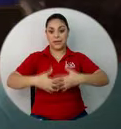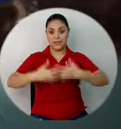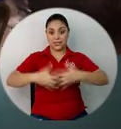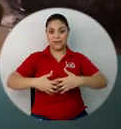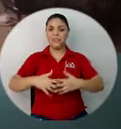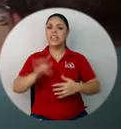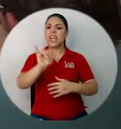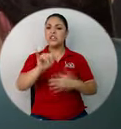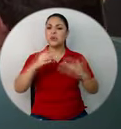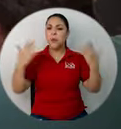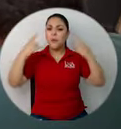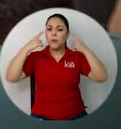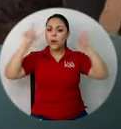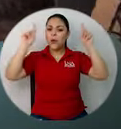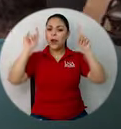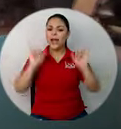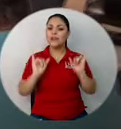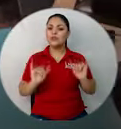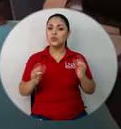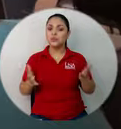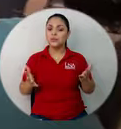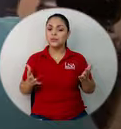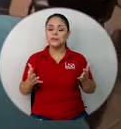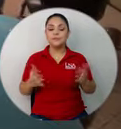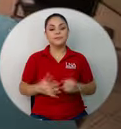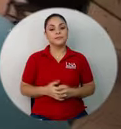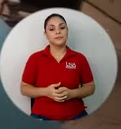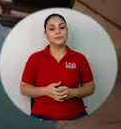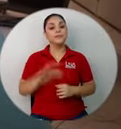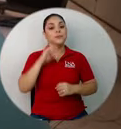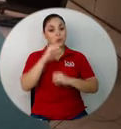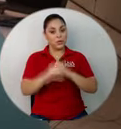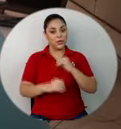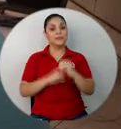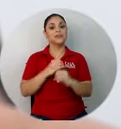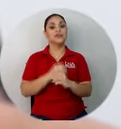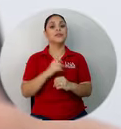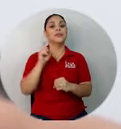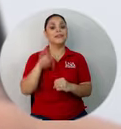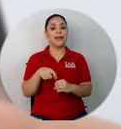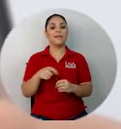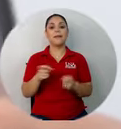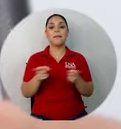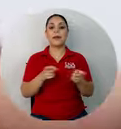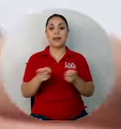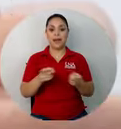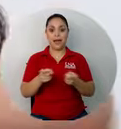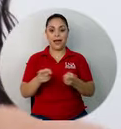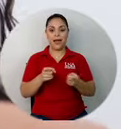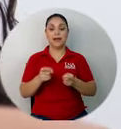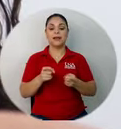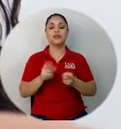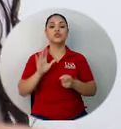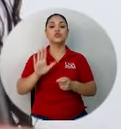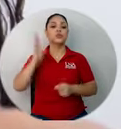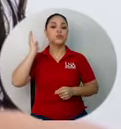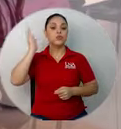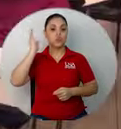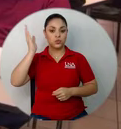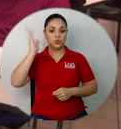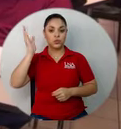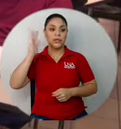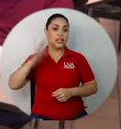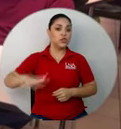esto? ¿Cómo esta coherencia y consistencia? La organización maneja su discurso, ¿verdad? Todos